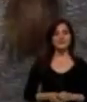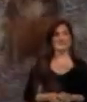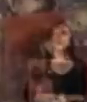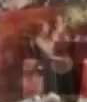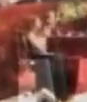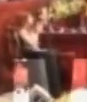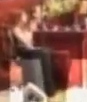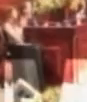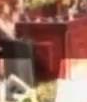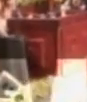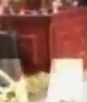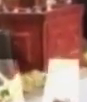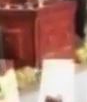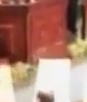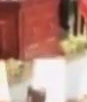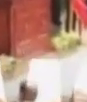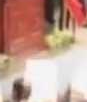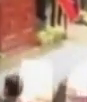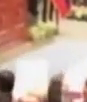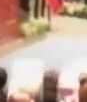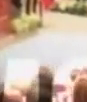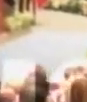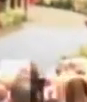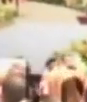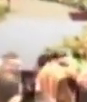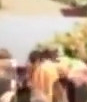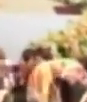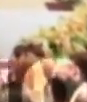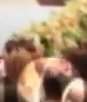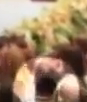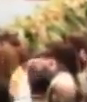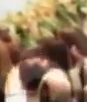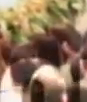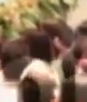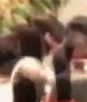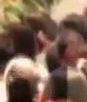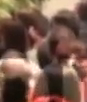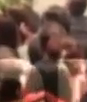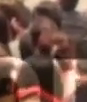Thank you.